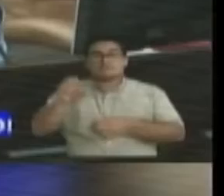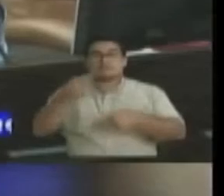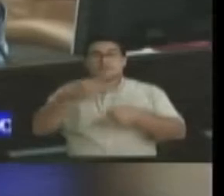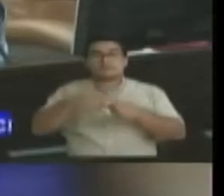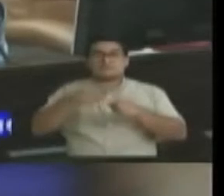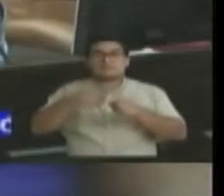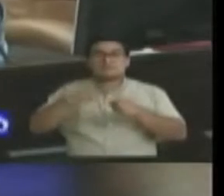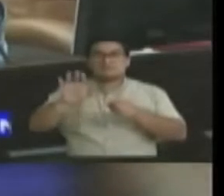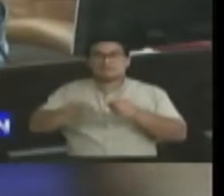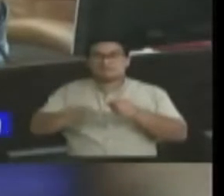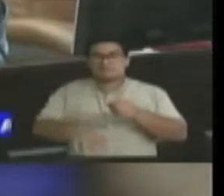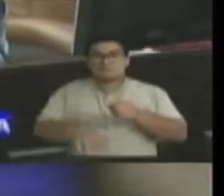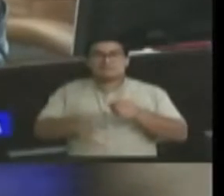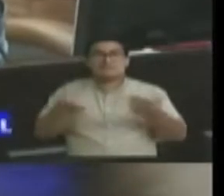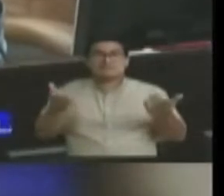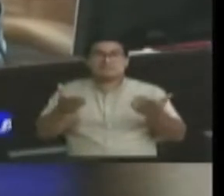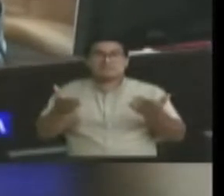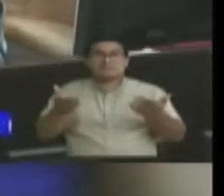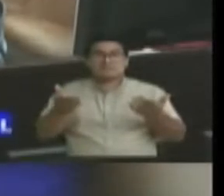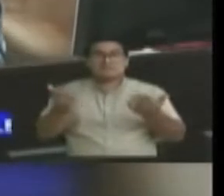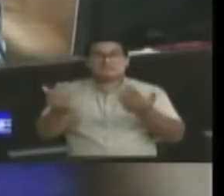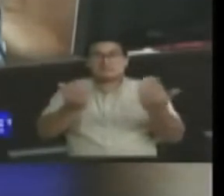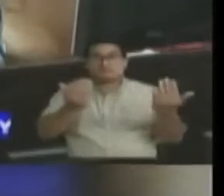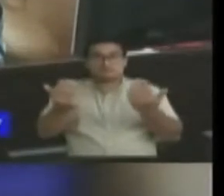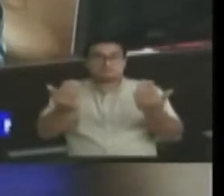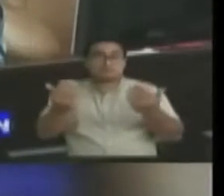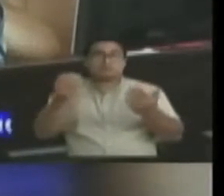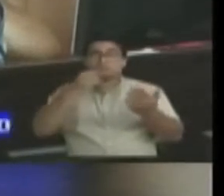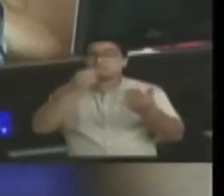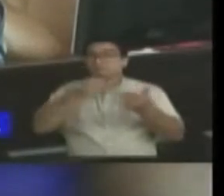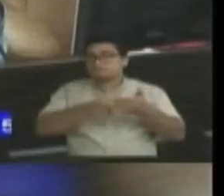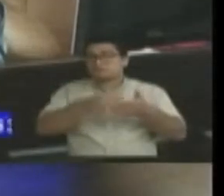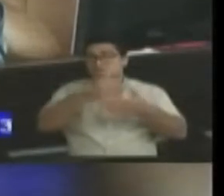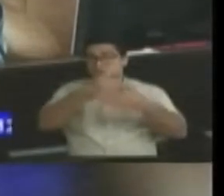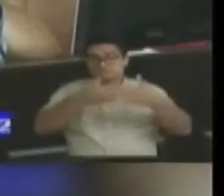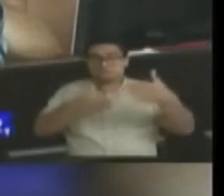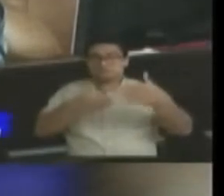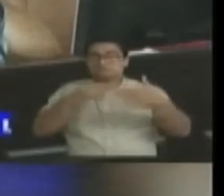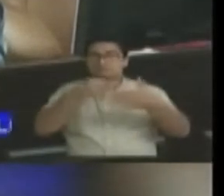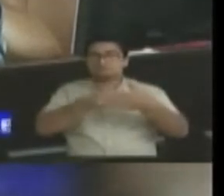precios actuales contractuados que están en el contrato